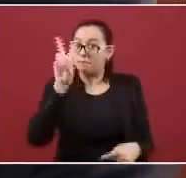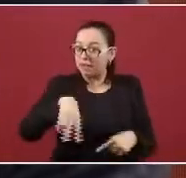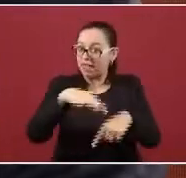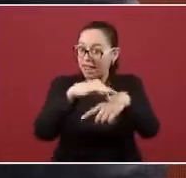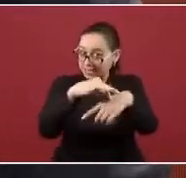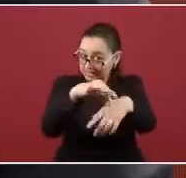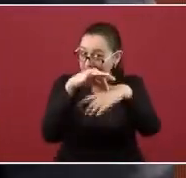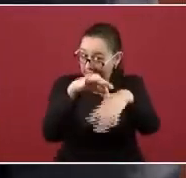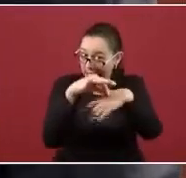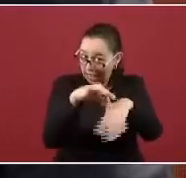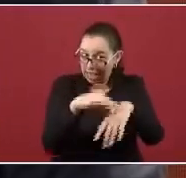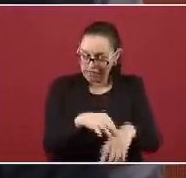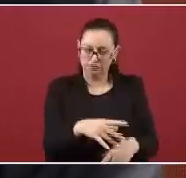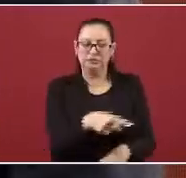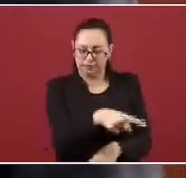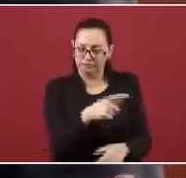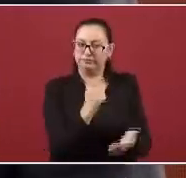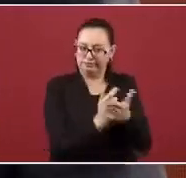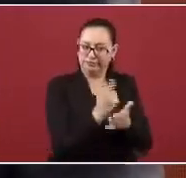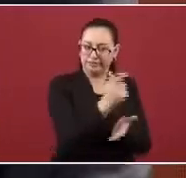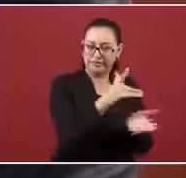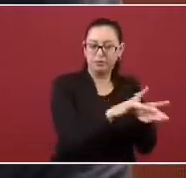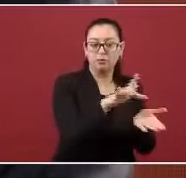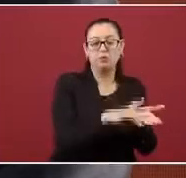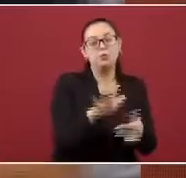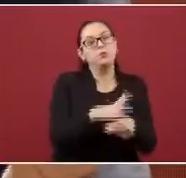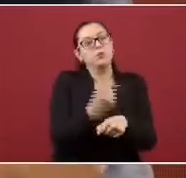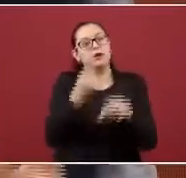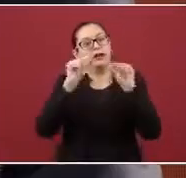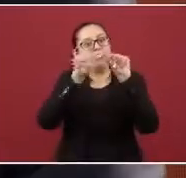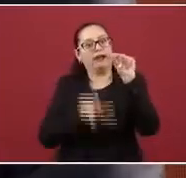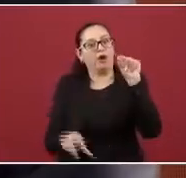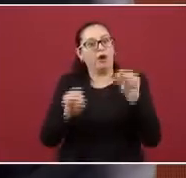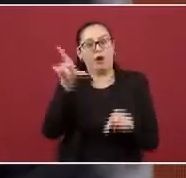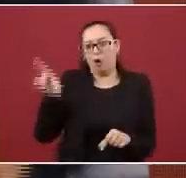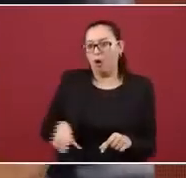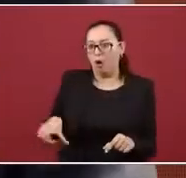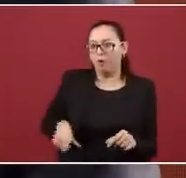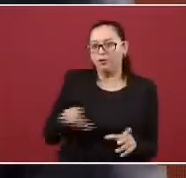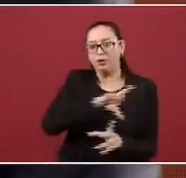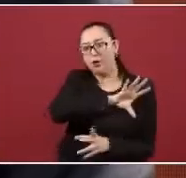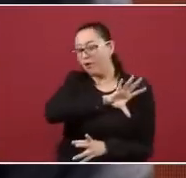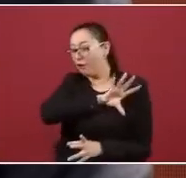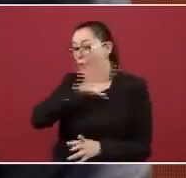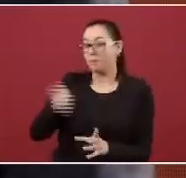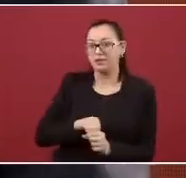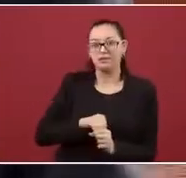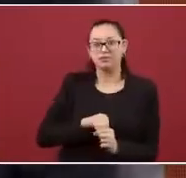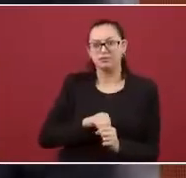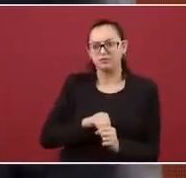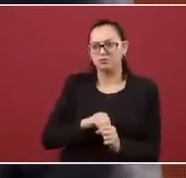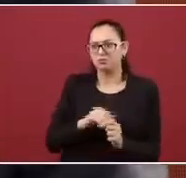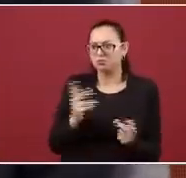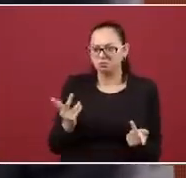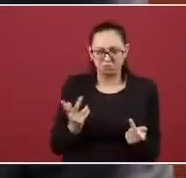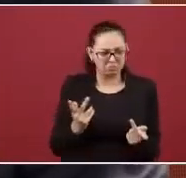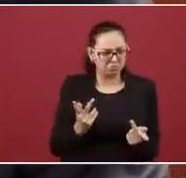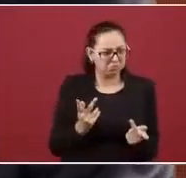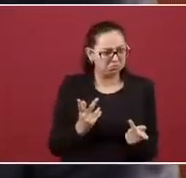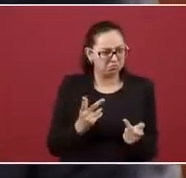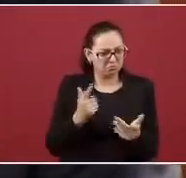porque nos encontramos en todo el gobierno, ya lo hemos hablado en otras ocasiones, censos